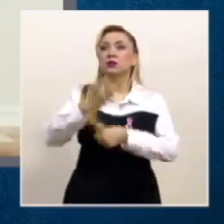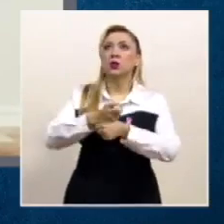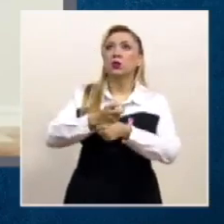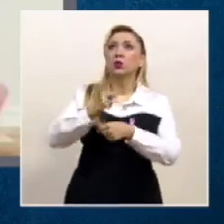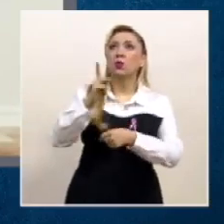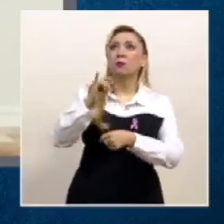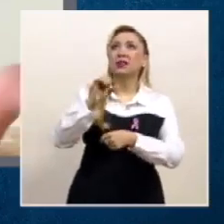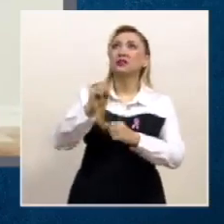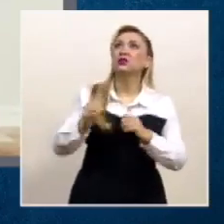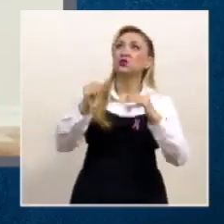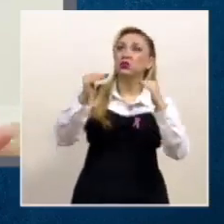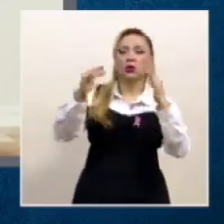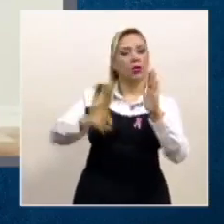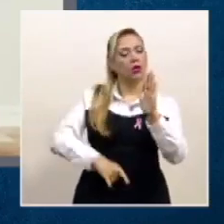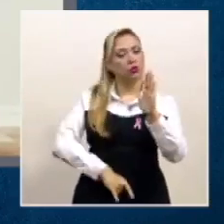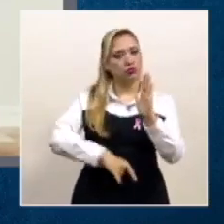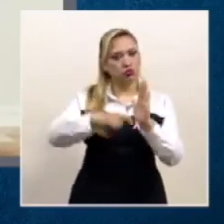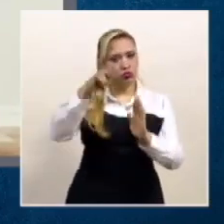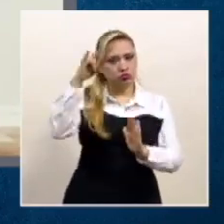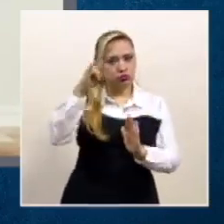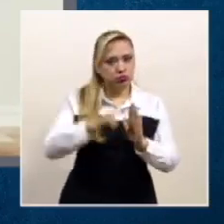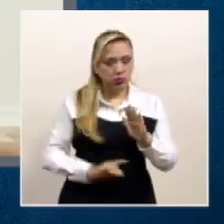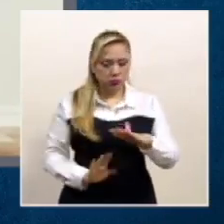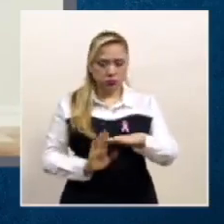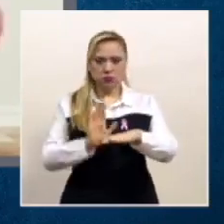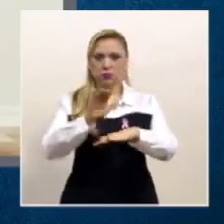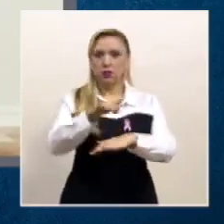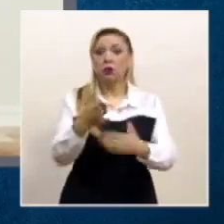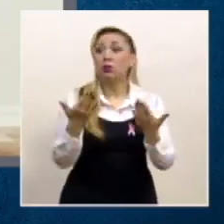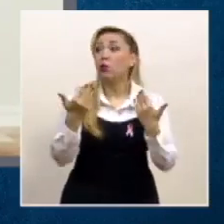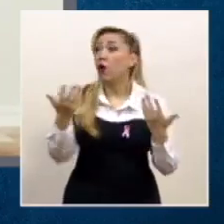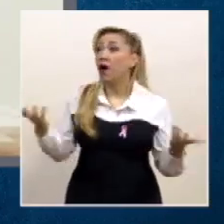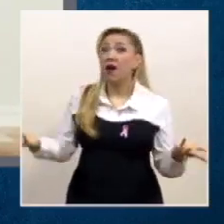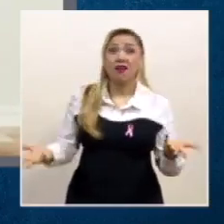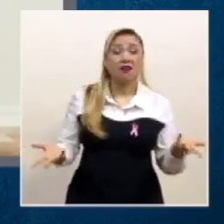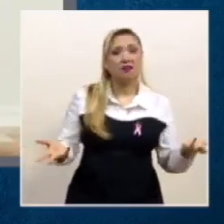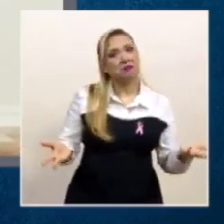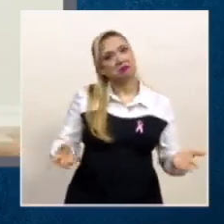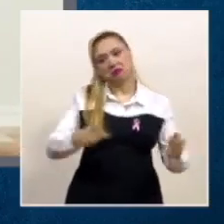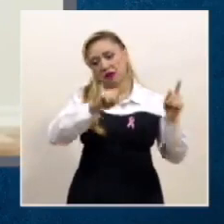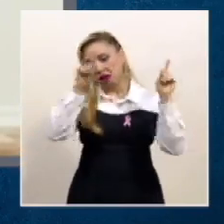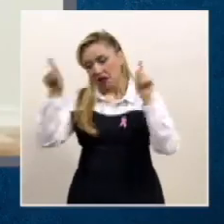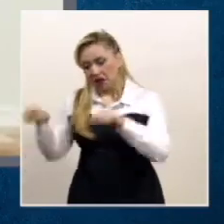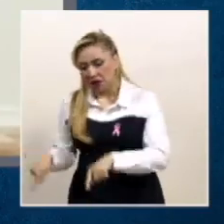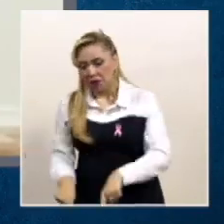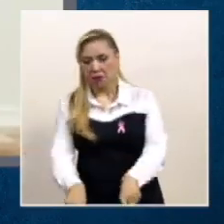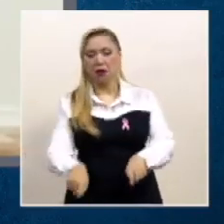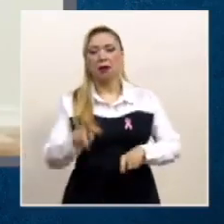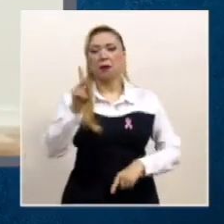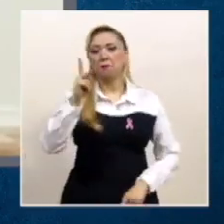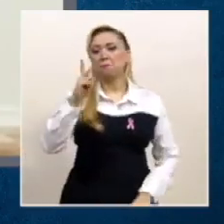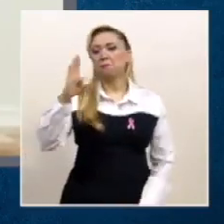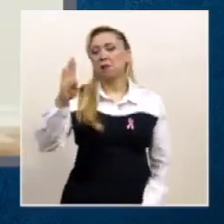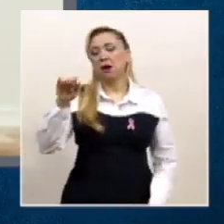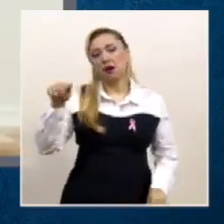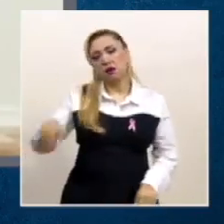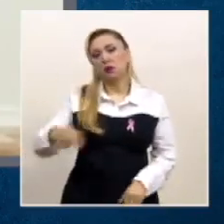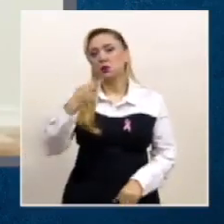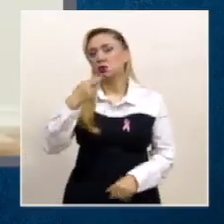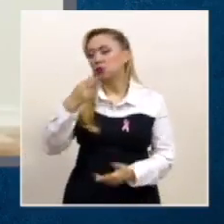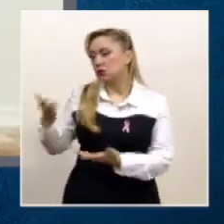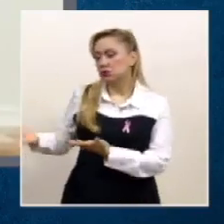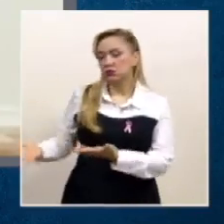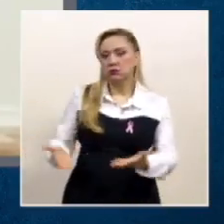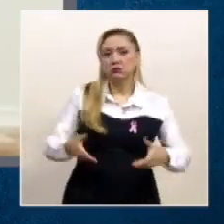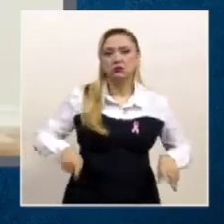lo ideal es que haya elevadores o rampas, pero no los hay, un ajuste de procedimiento indispensable para un usuario de silla